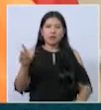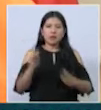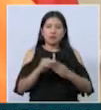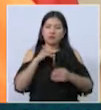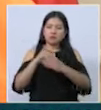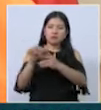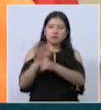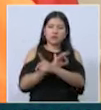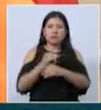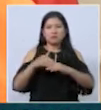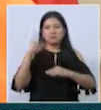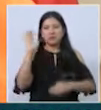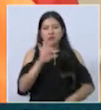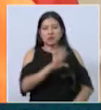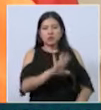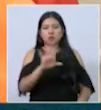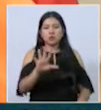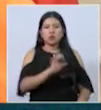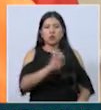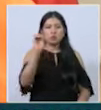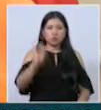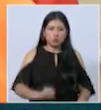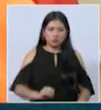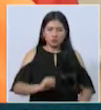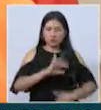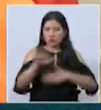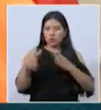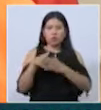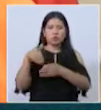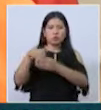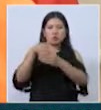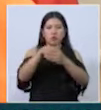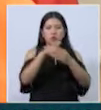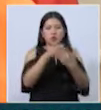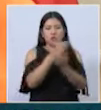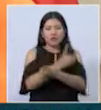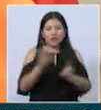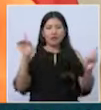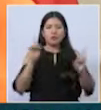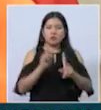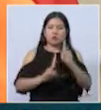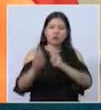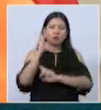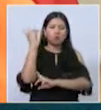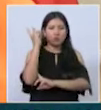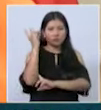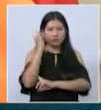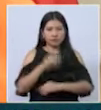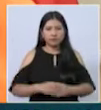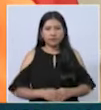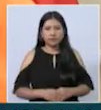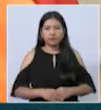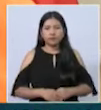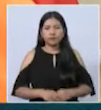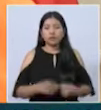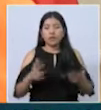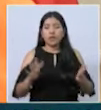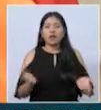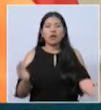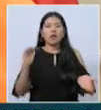del 55% por el voto democrático del pueblo boliviano. Una vez